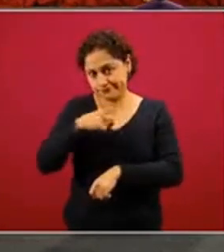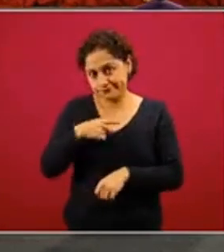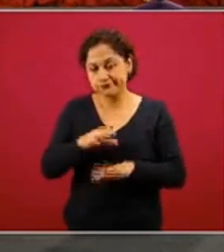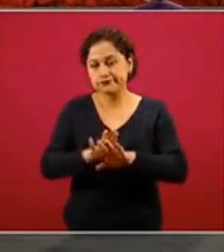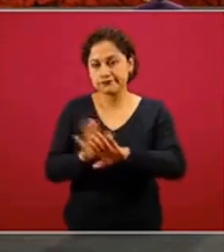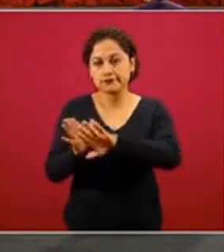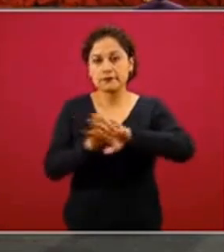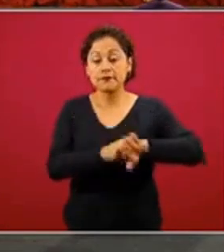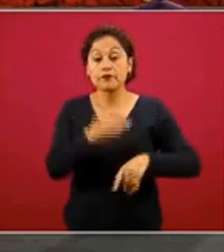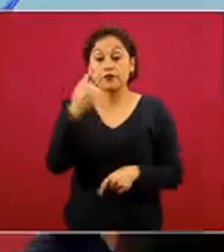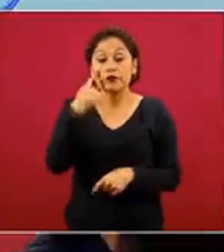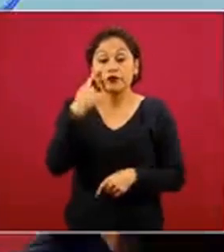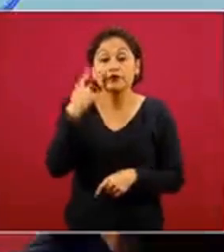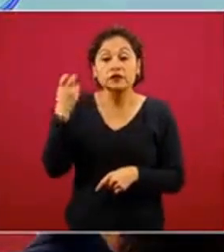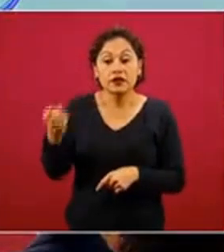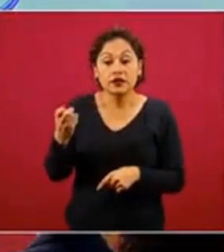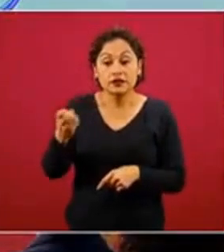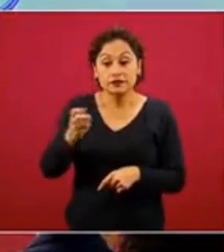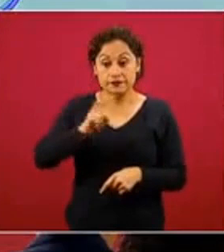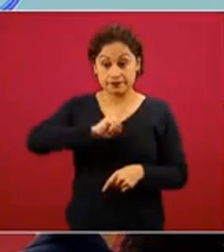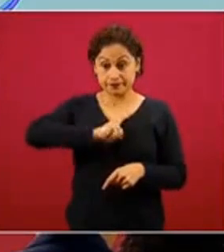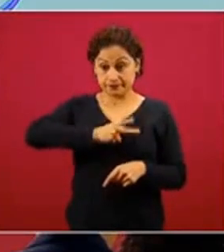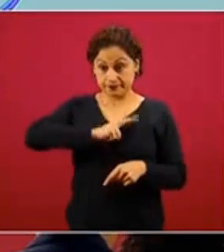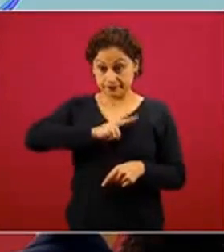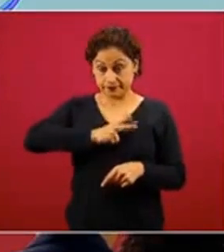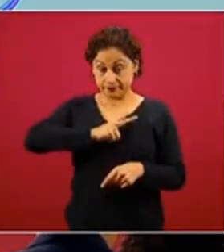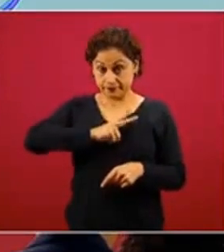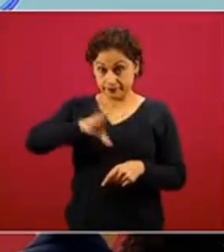periférica, no ligada a este ensamblaje de los